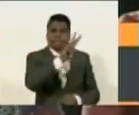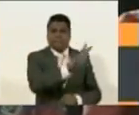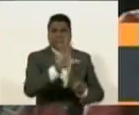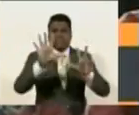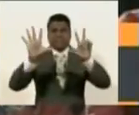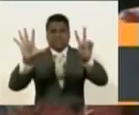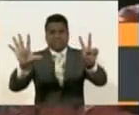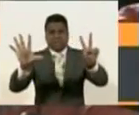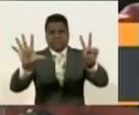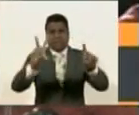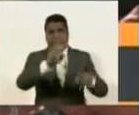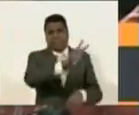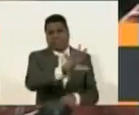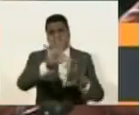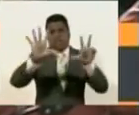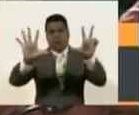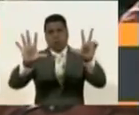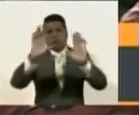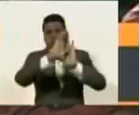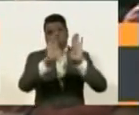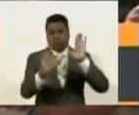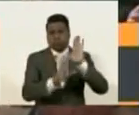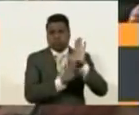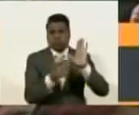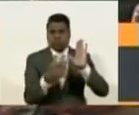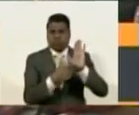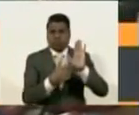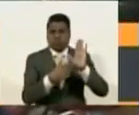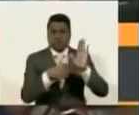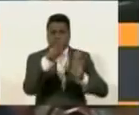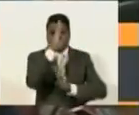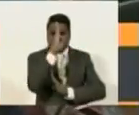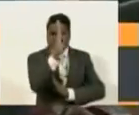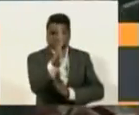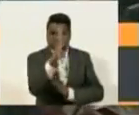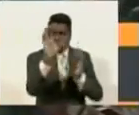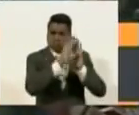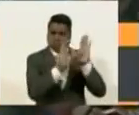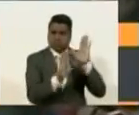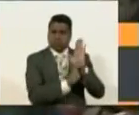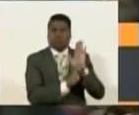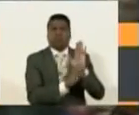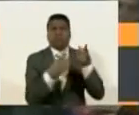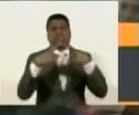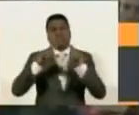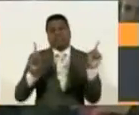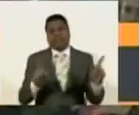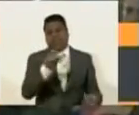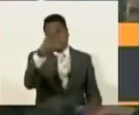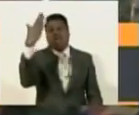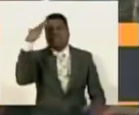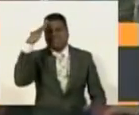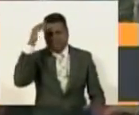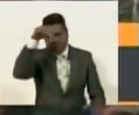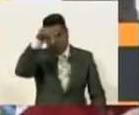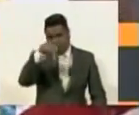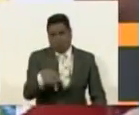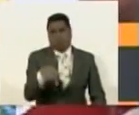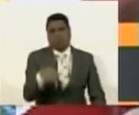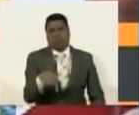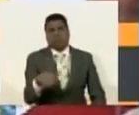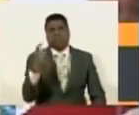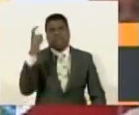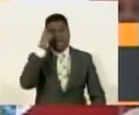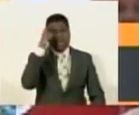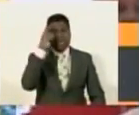y 28 de febrero por la vía constitucional. Con la diferencia, y ustedes deberían saberlo a estas alturas, que el